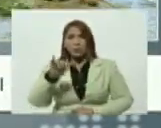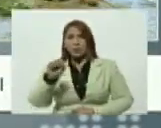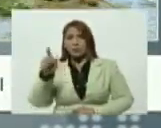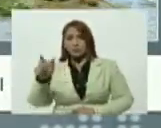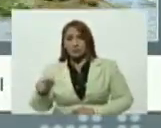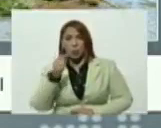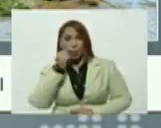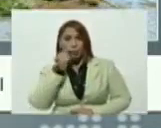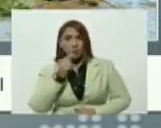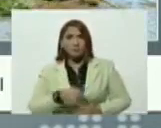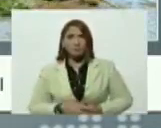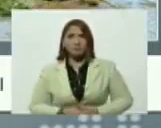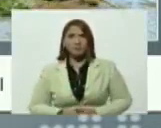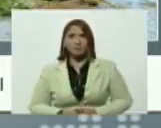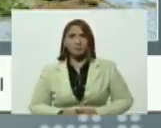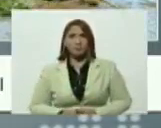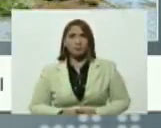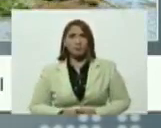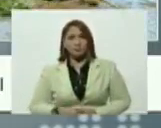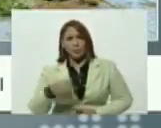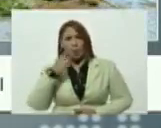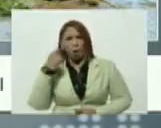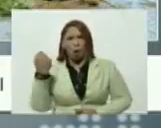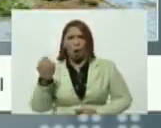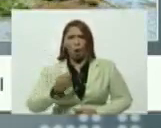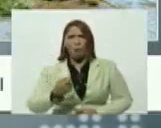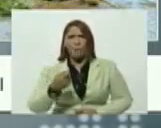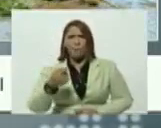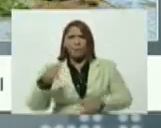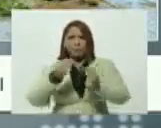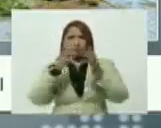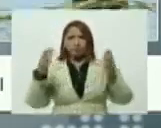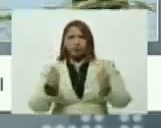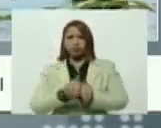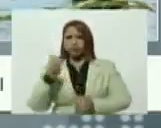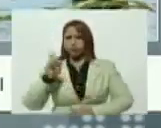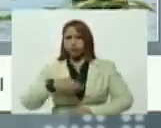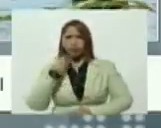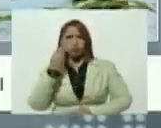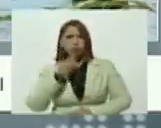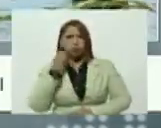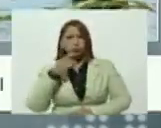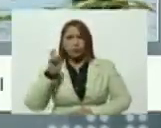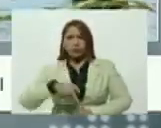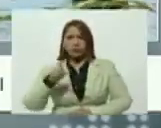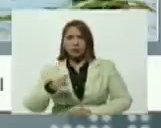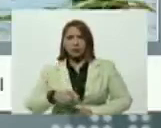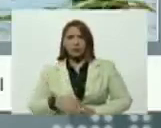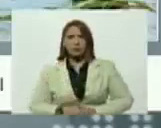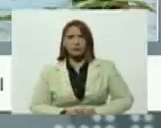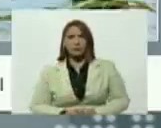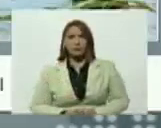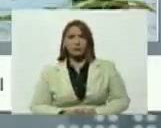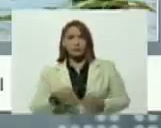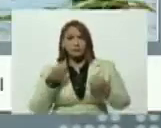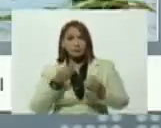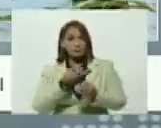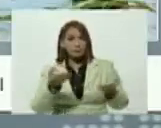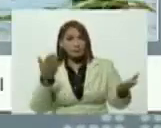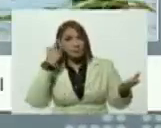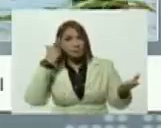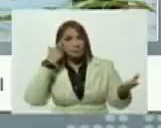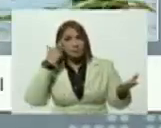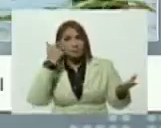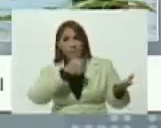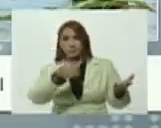Marcano, el hombre que Anzoátegui necesita, el joven que Anzoátegui necesita. Bueno, ya ustedes saben que